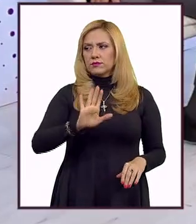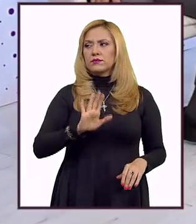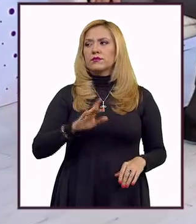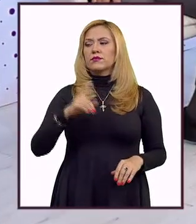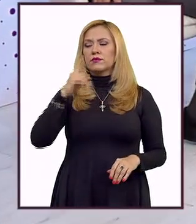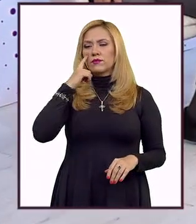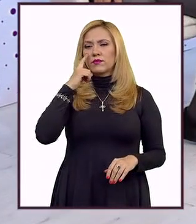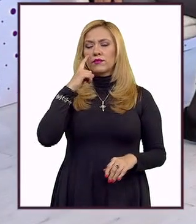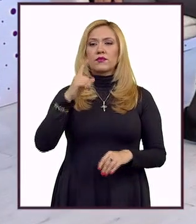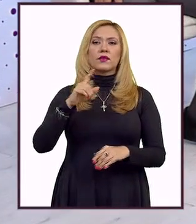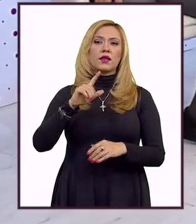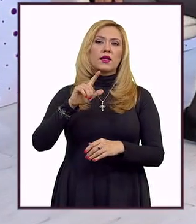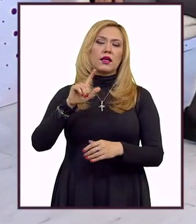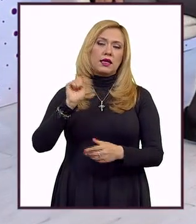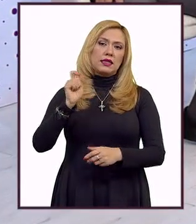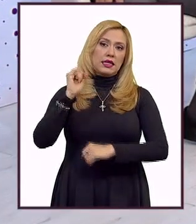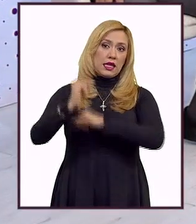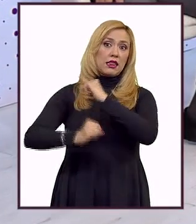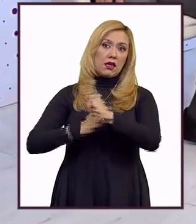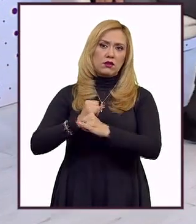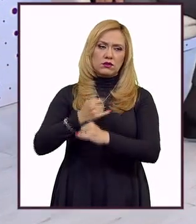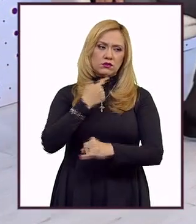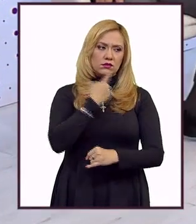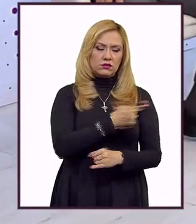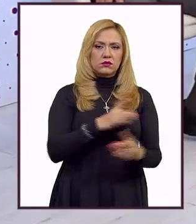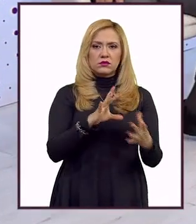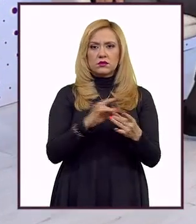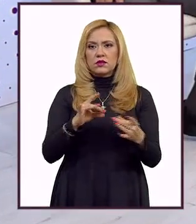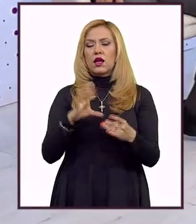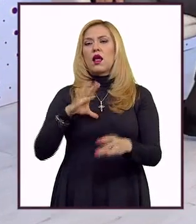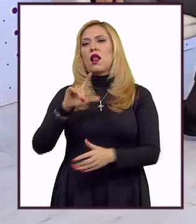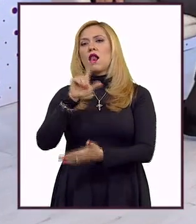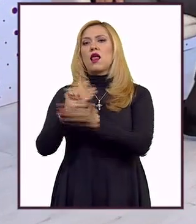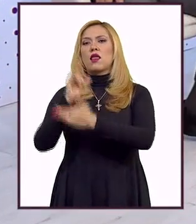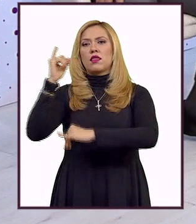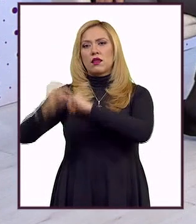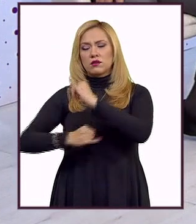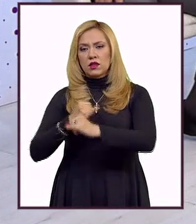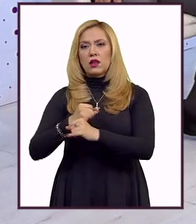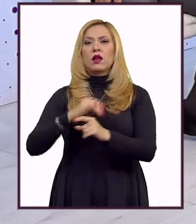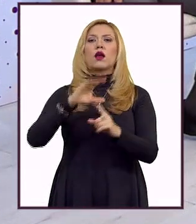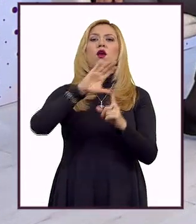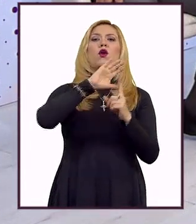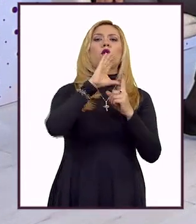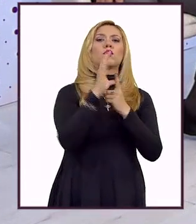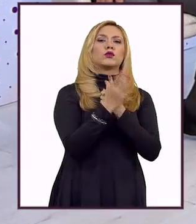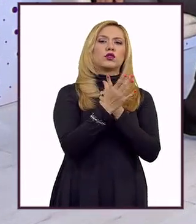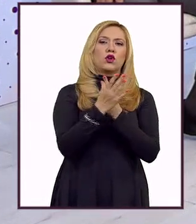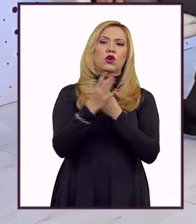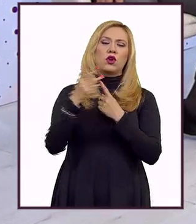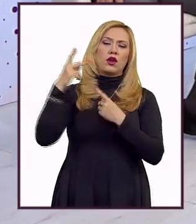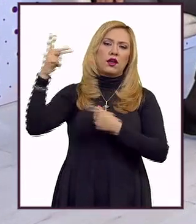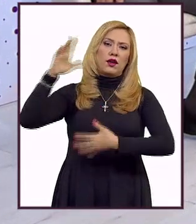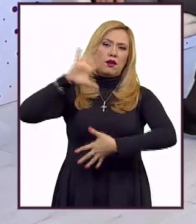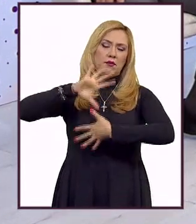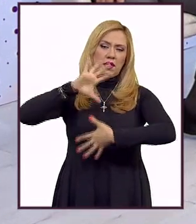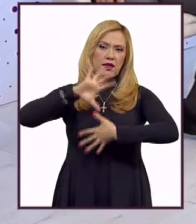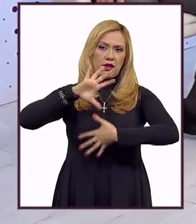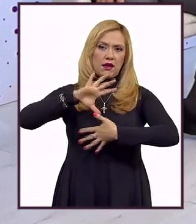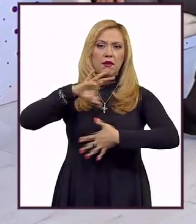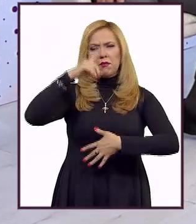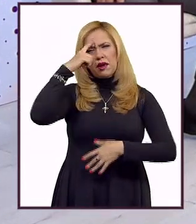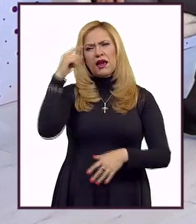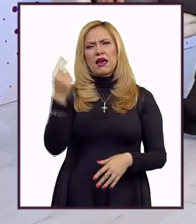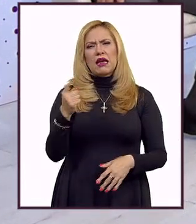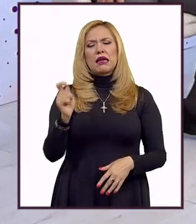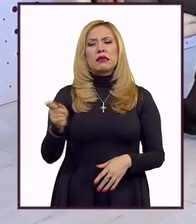principales tratados internacionales, ya los mencionó Juan Carlos, son la Convención Internacional y la Convención Interamericana. Ambos son para prevenir,